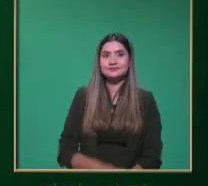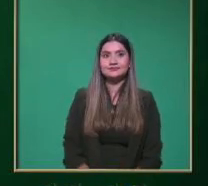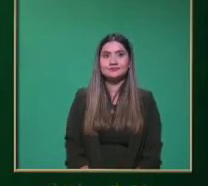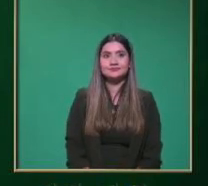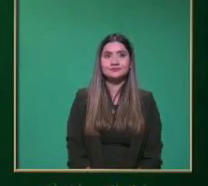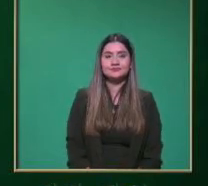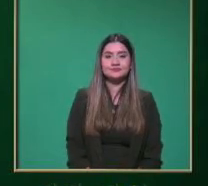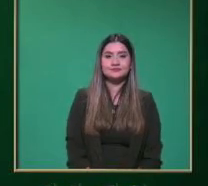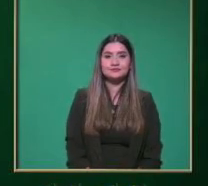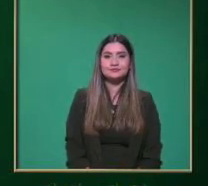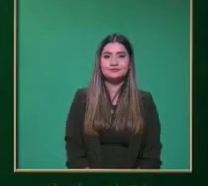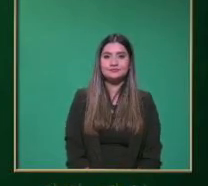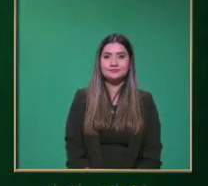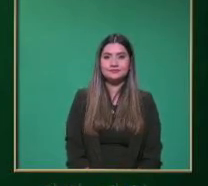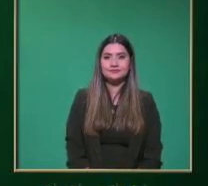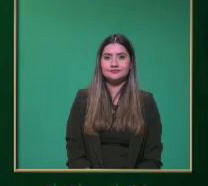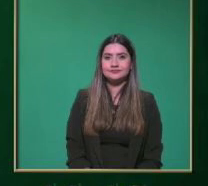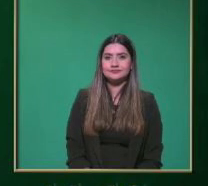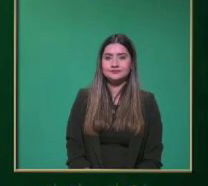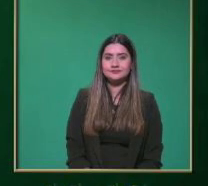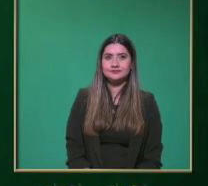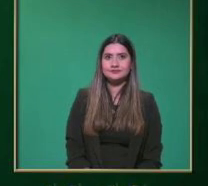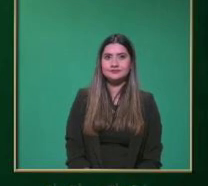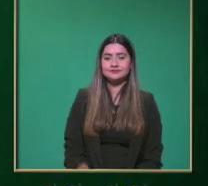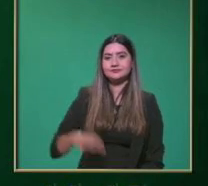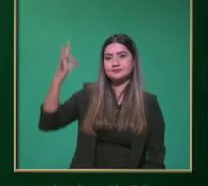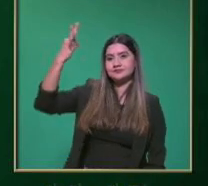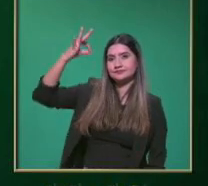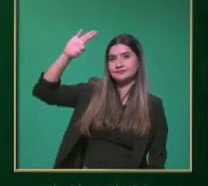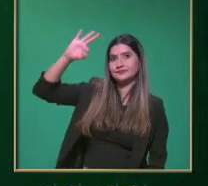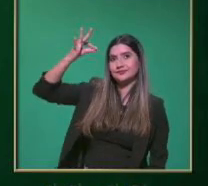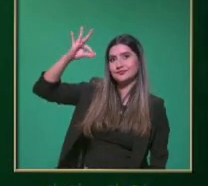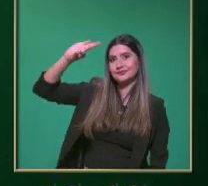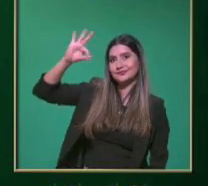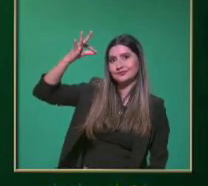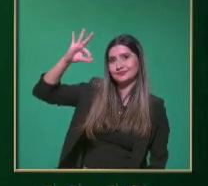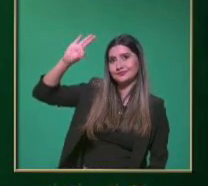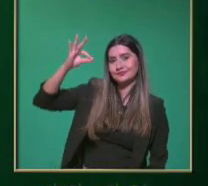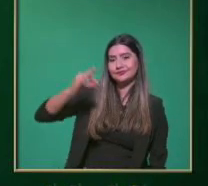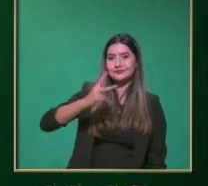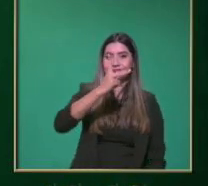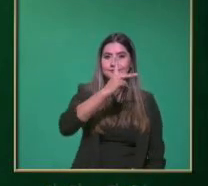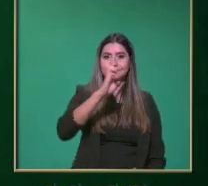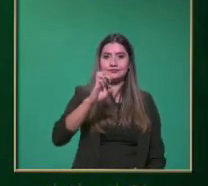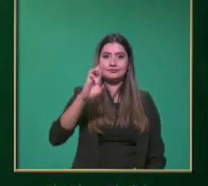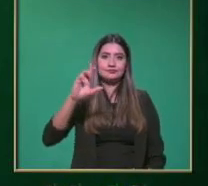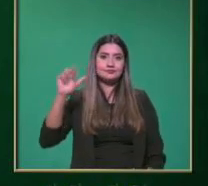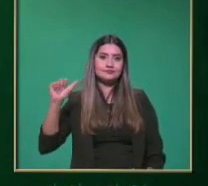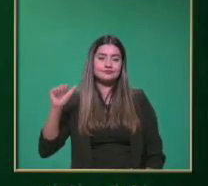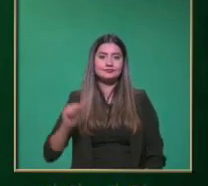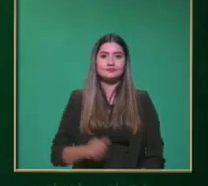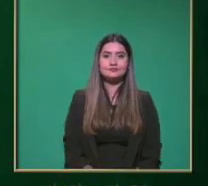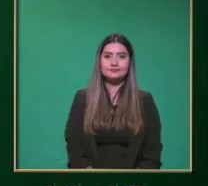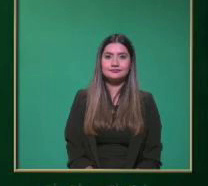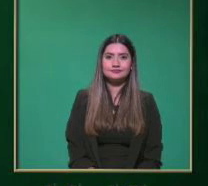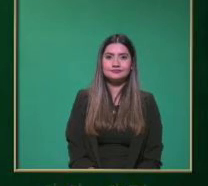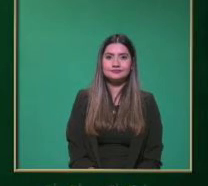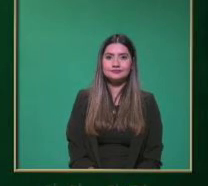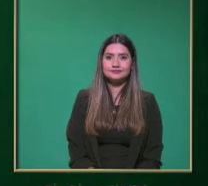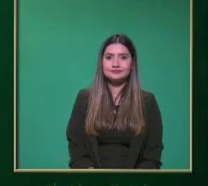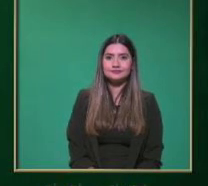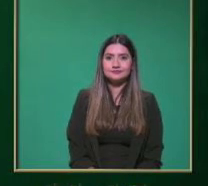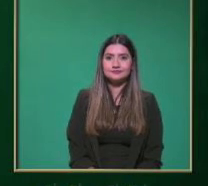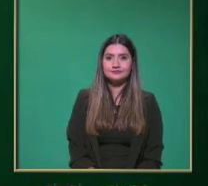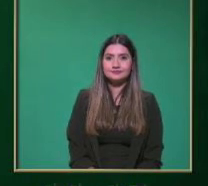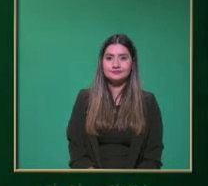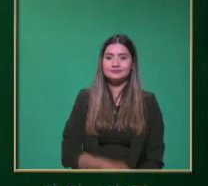acá de arriba? Muy bien. Pera. ¿Cómo se...? ¿Ya encontraron la palabra pera? Bien rápido, yo la encontré. ¿Y ustedes, sí, niños? Aquí está, mira,